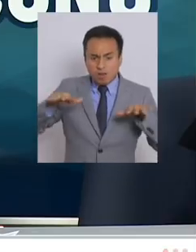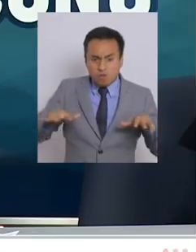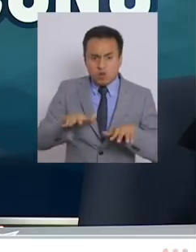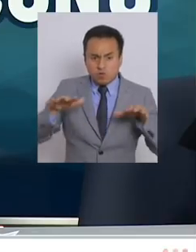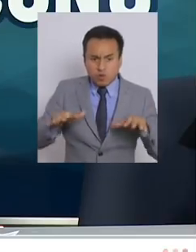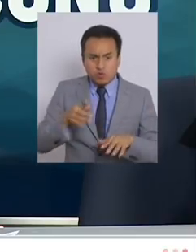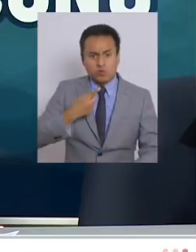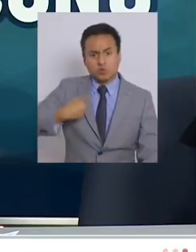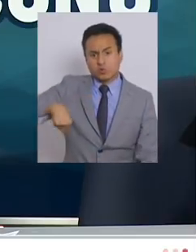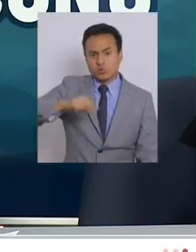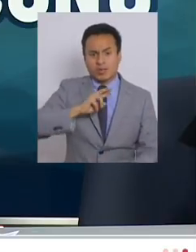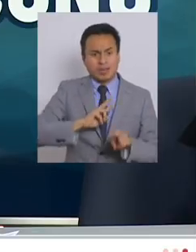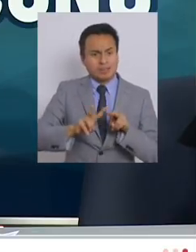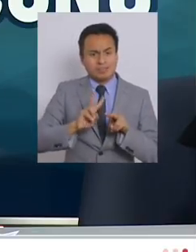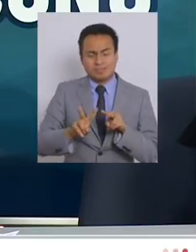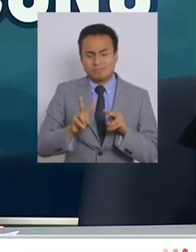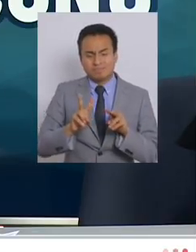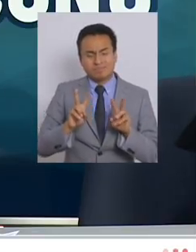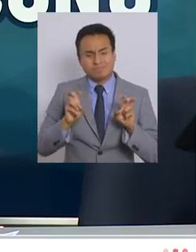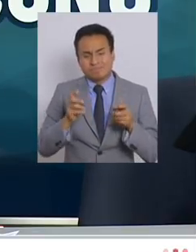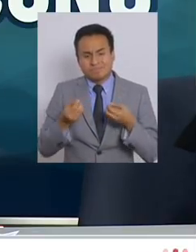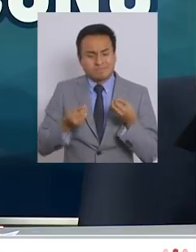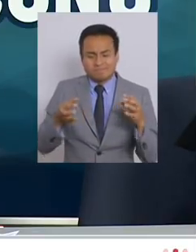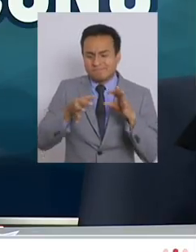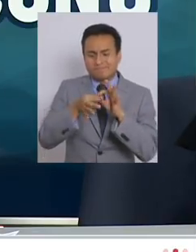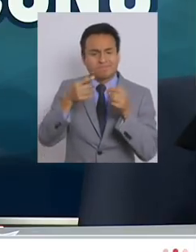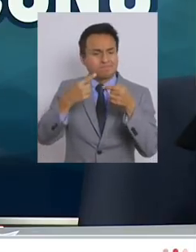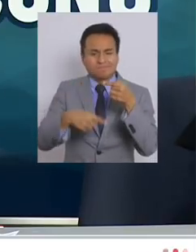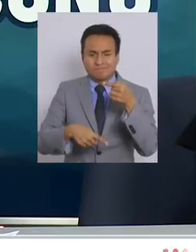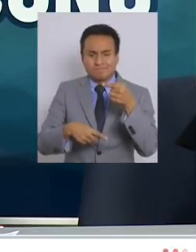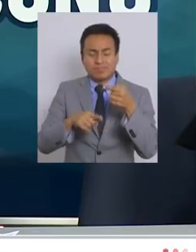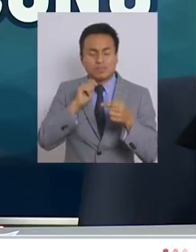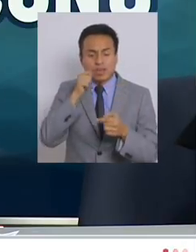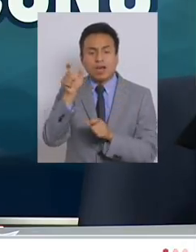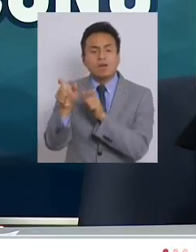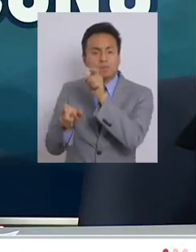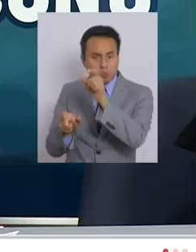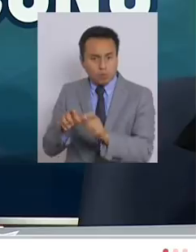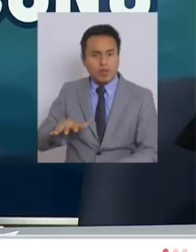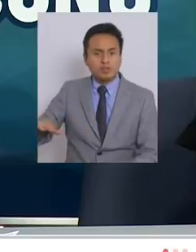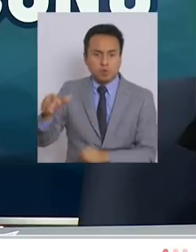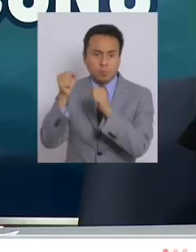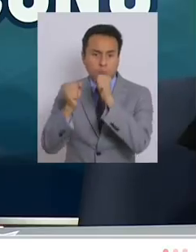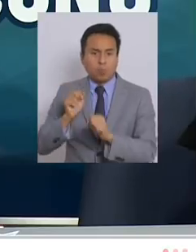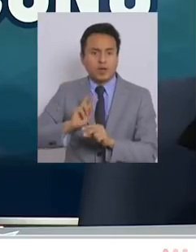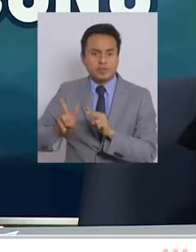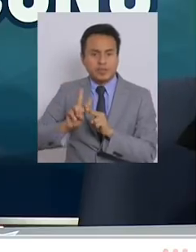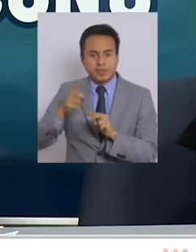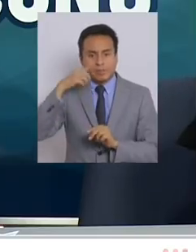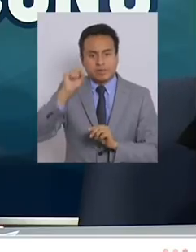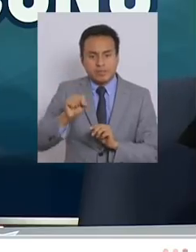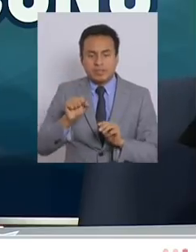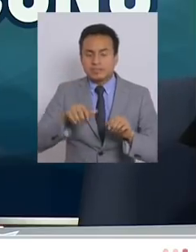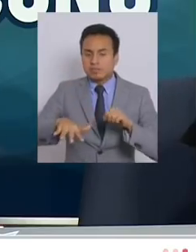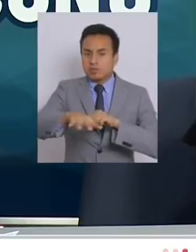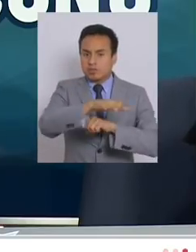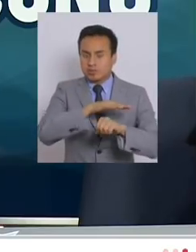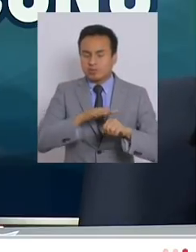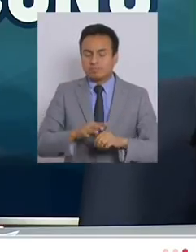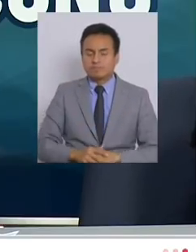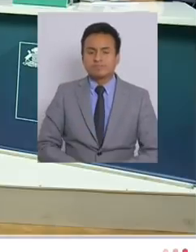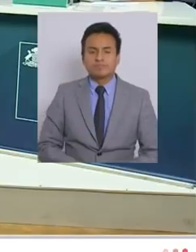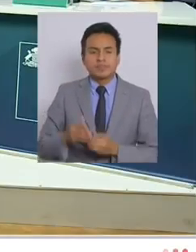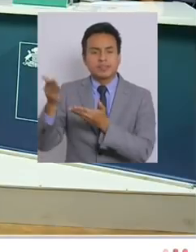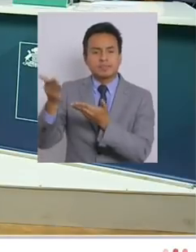nosotros podamos hacer nada dice en relación a lo que la población pudiera hacer para prevenir esta situación